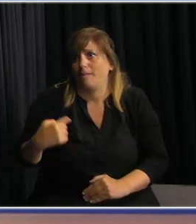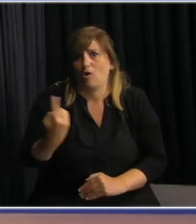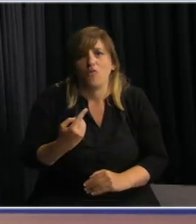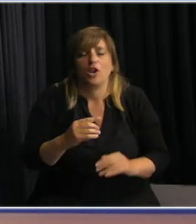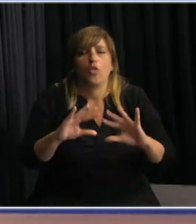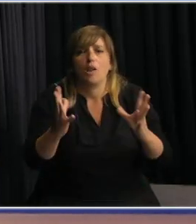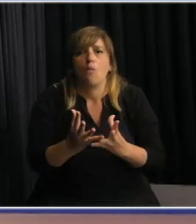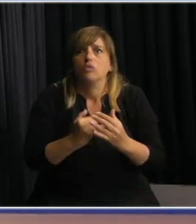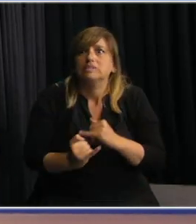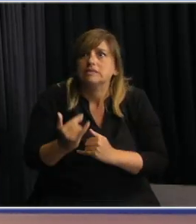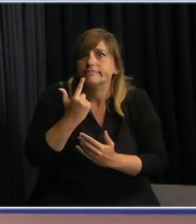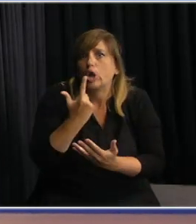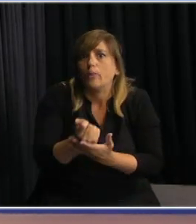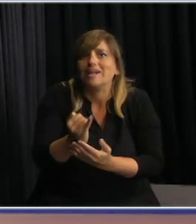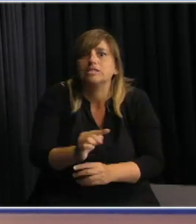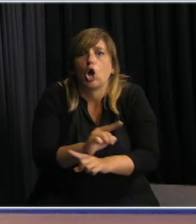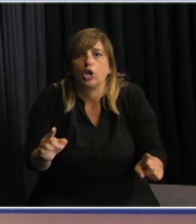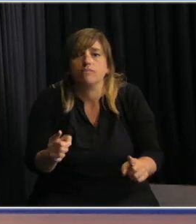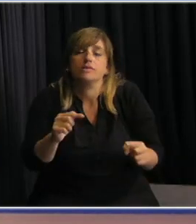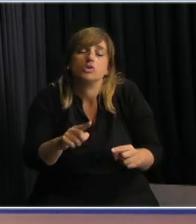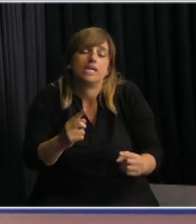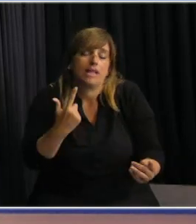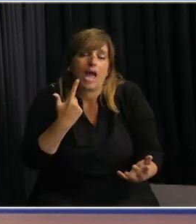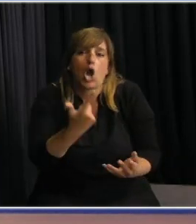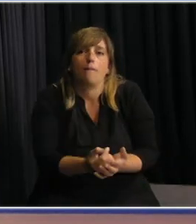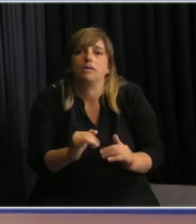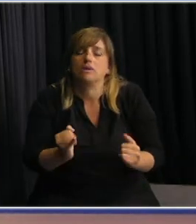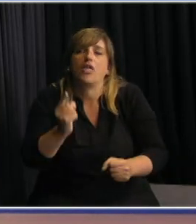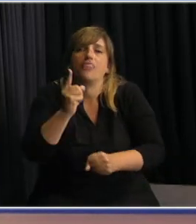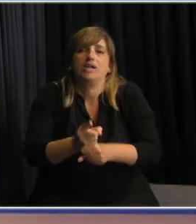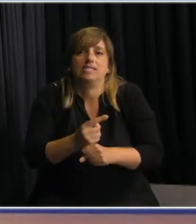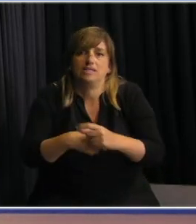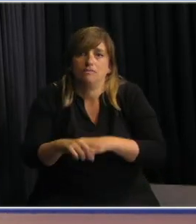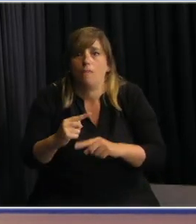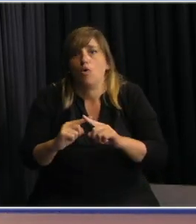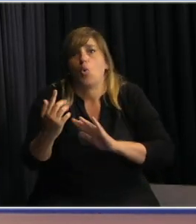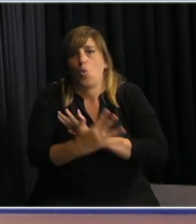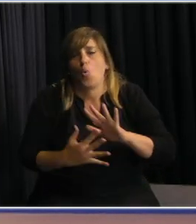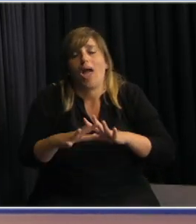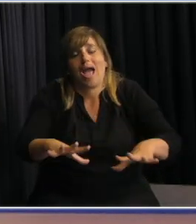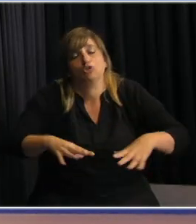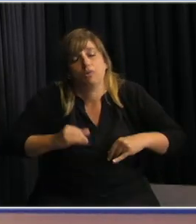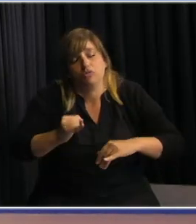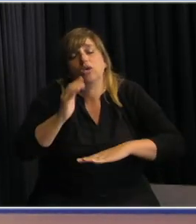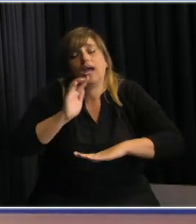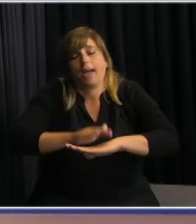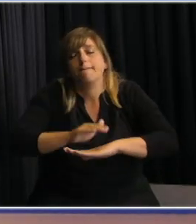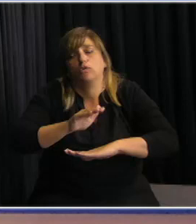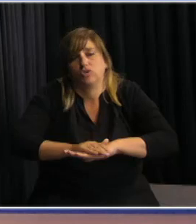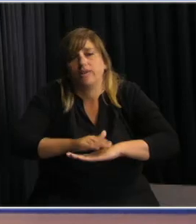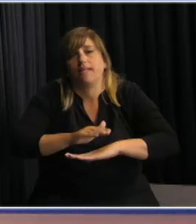tomar las vacunas o no. Y en esa toma de vacunas que hemos decidido en nombre de los uruguayos, asumimos algunas responsabilidades.